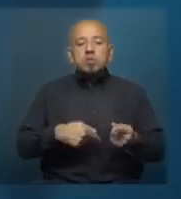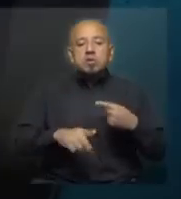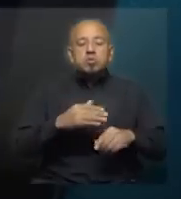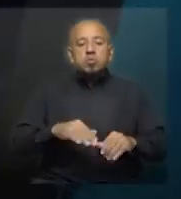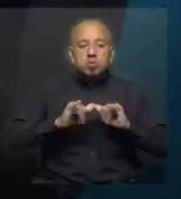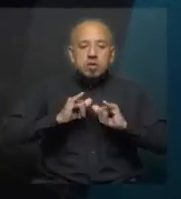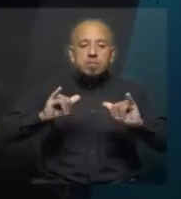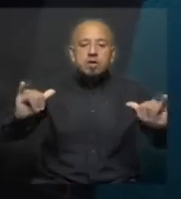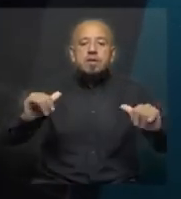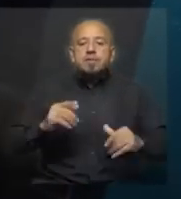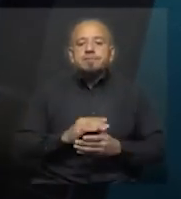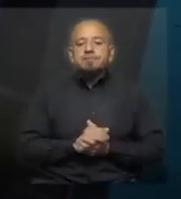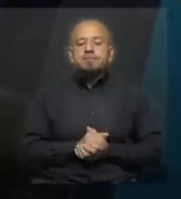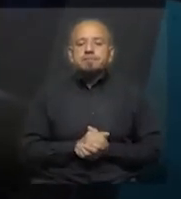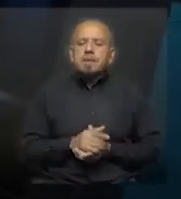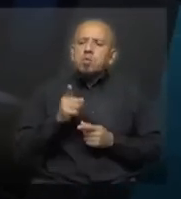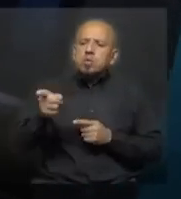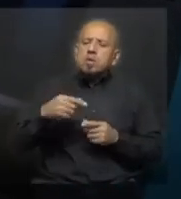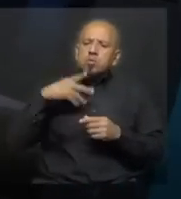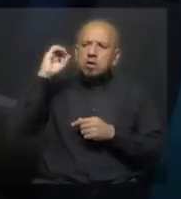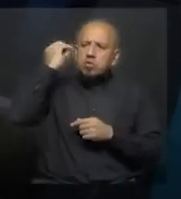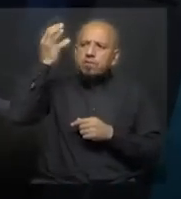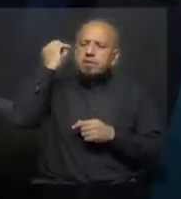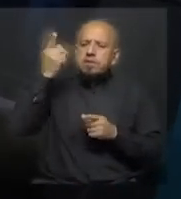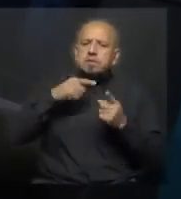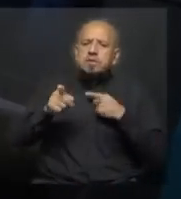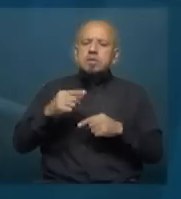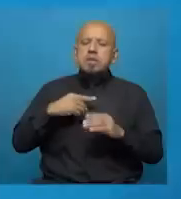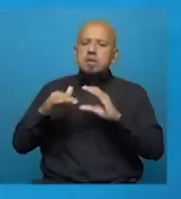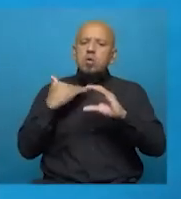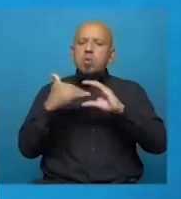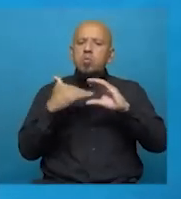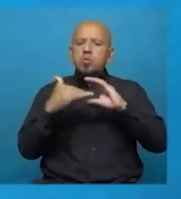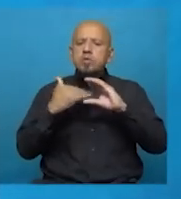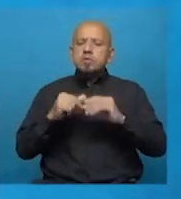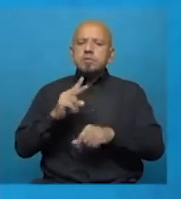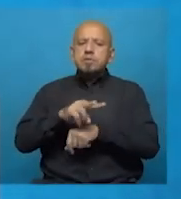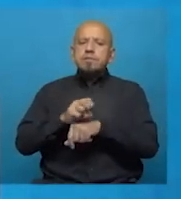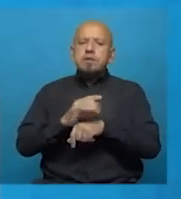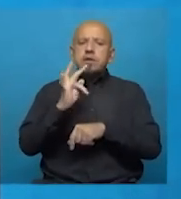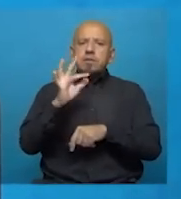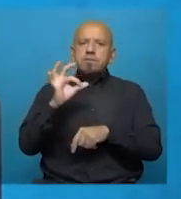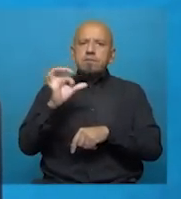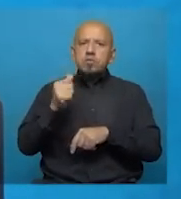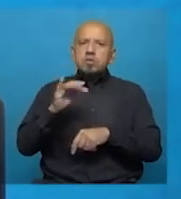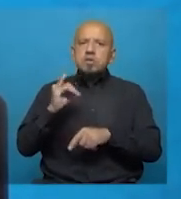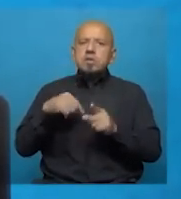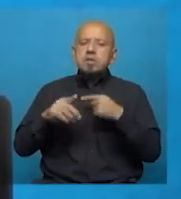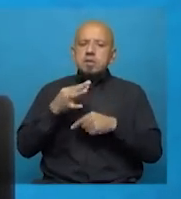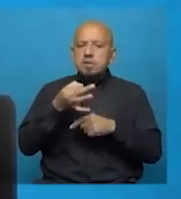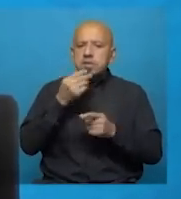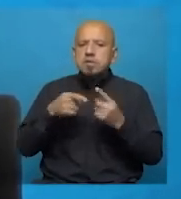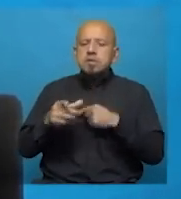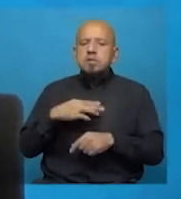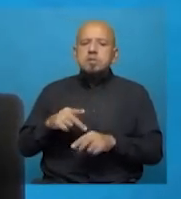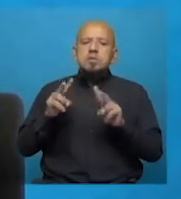electoral. Usted encabezó el otro día una conferencia de prensa a partir de los audios que se filtraron de la fiscal Fossati, en la que, bueno, habla de un